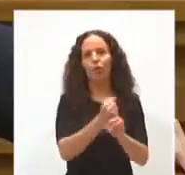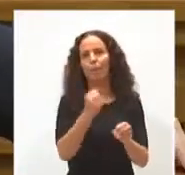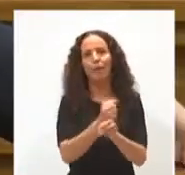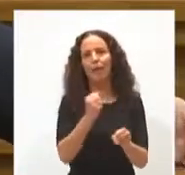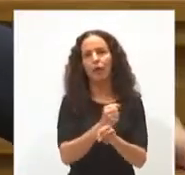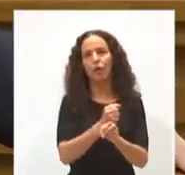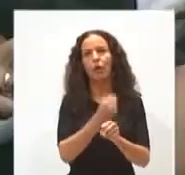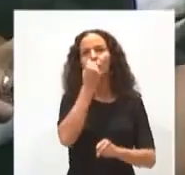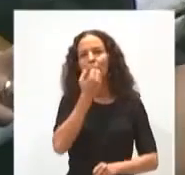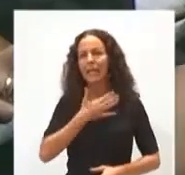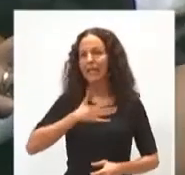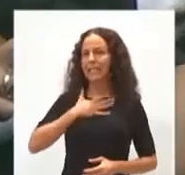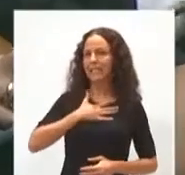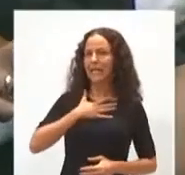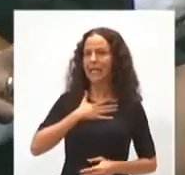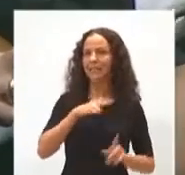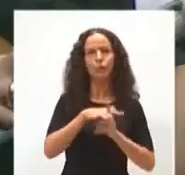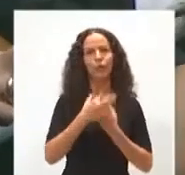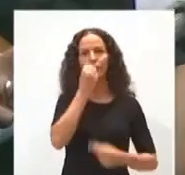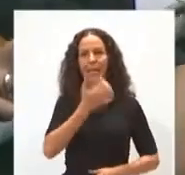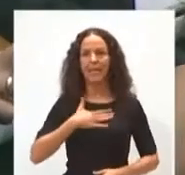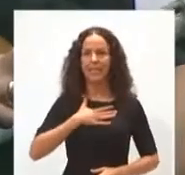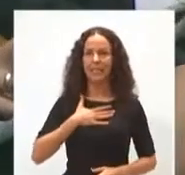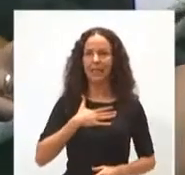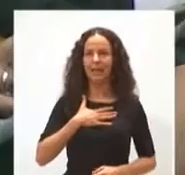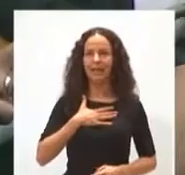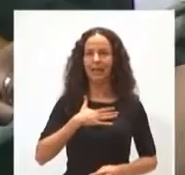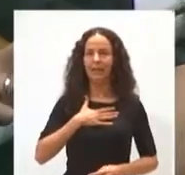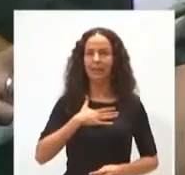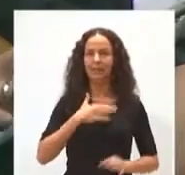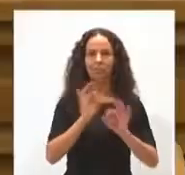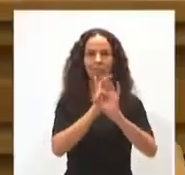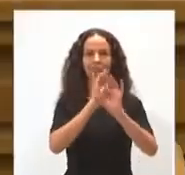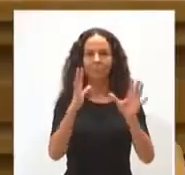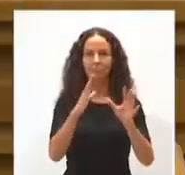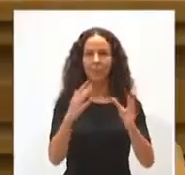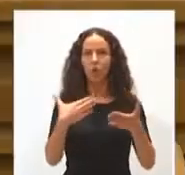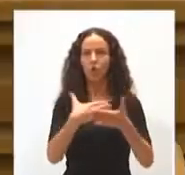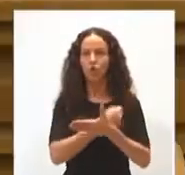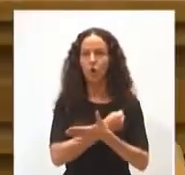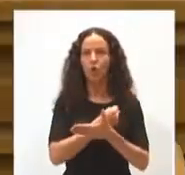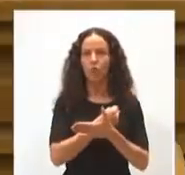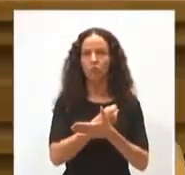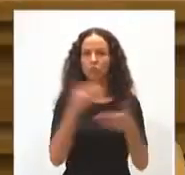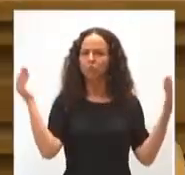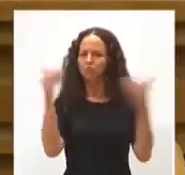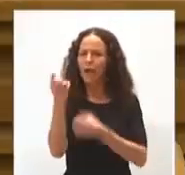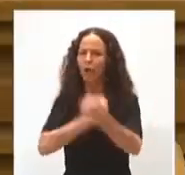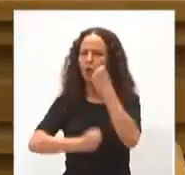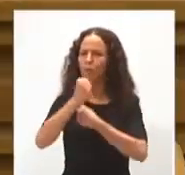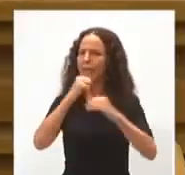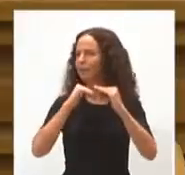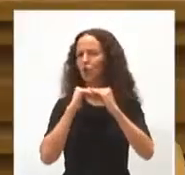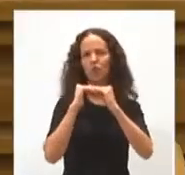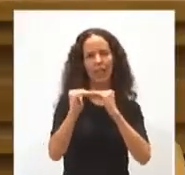bienestar del estado del bienestar y por supuesto de desarrollar todas las estrategias de una economía en clave de sostenibilidad